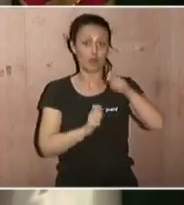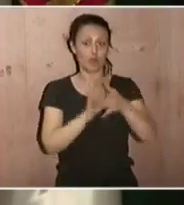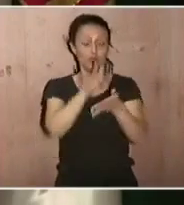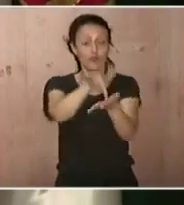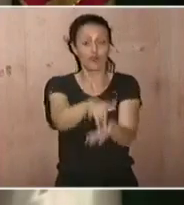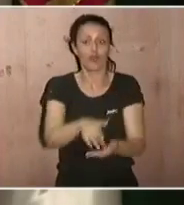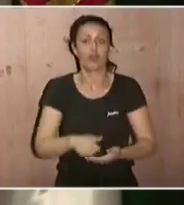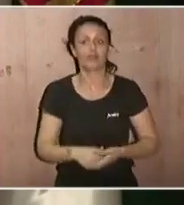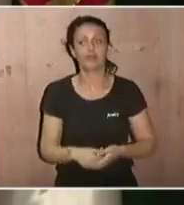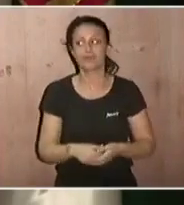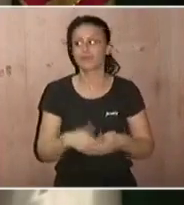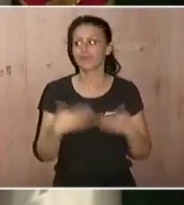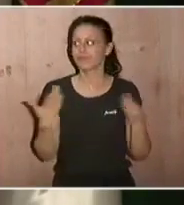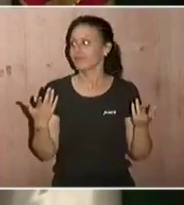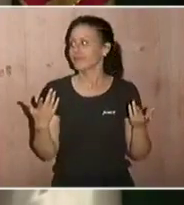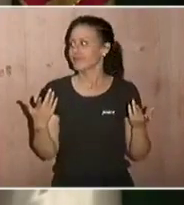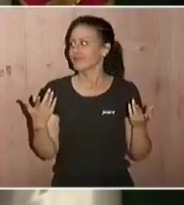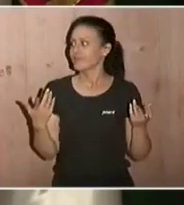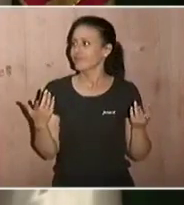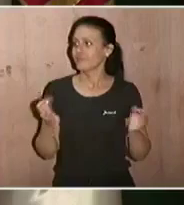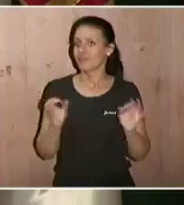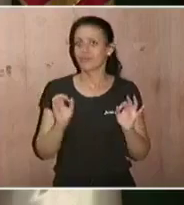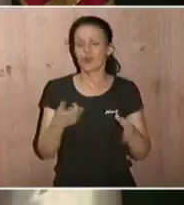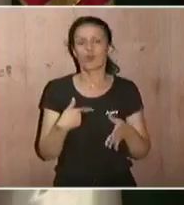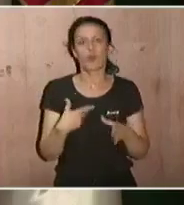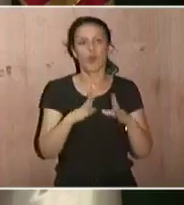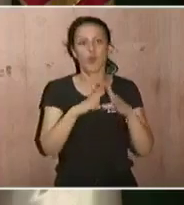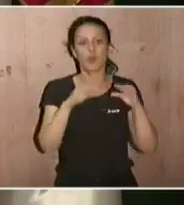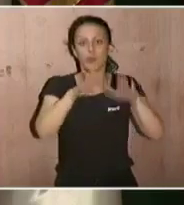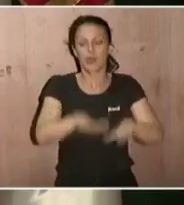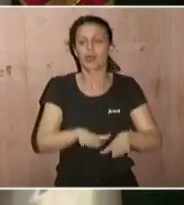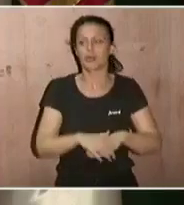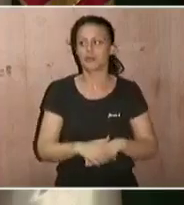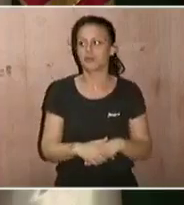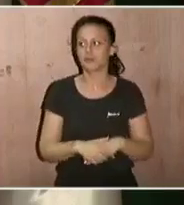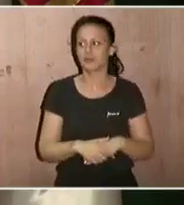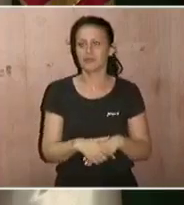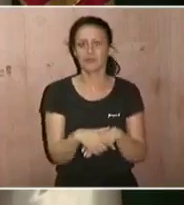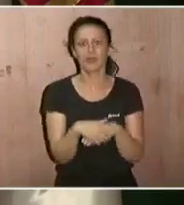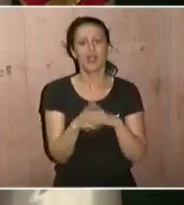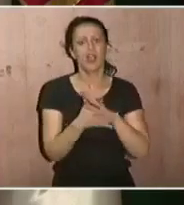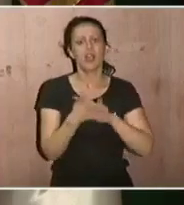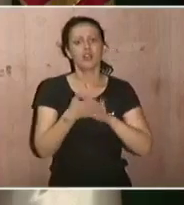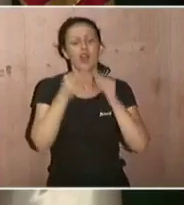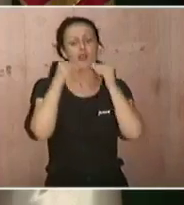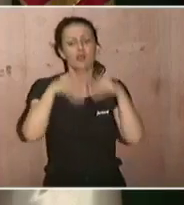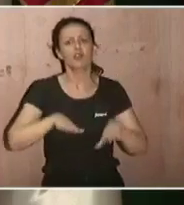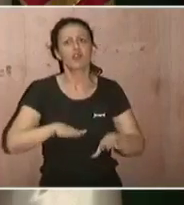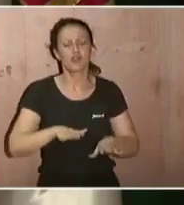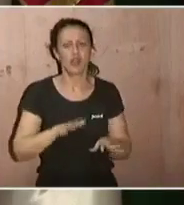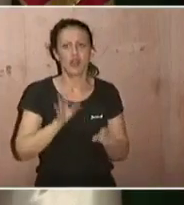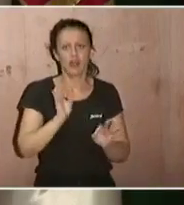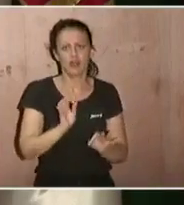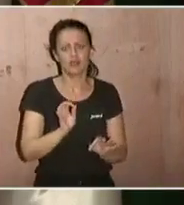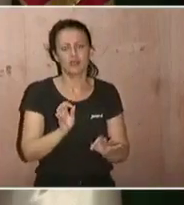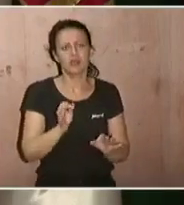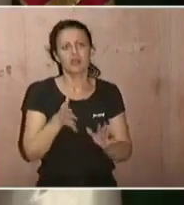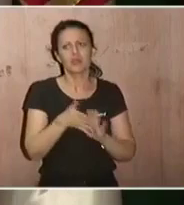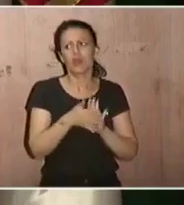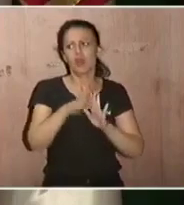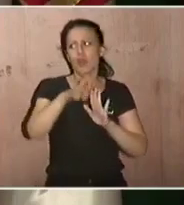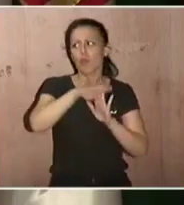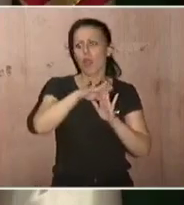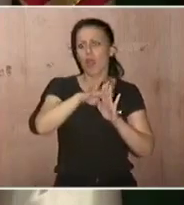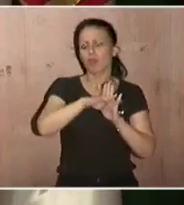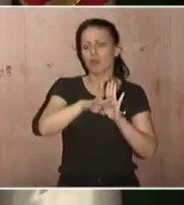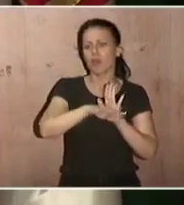especie de road movie académica. No es un relato de mi biografía, sino más bien las pautas que me